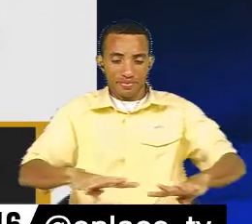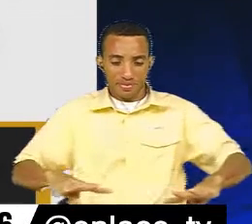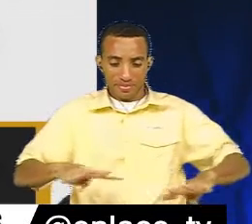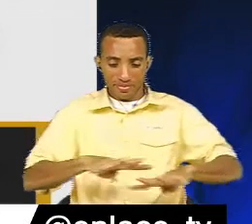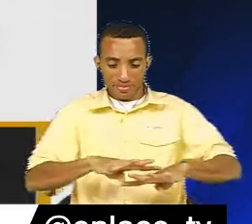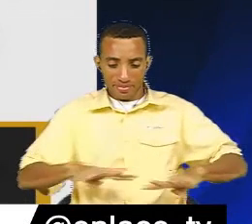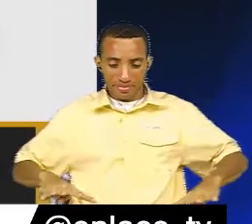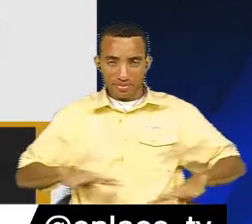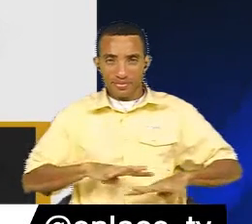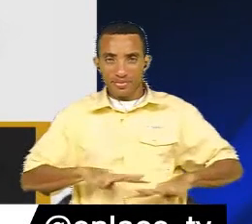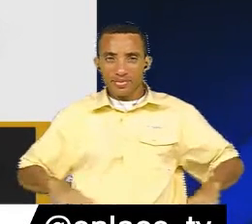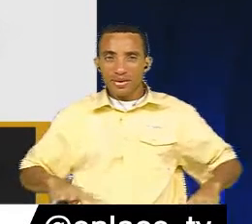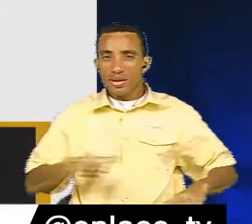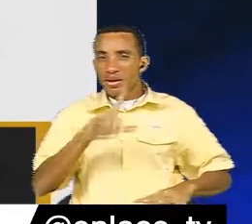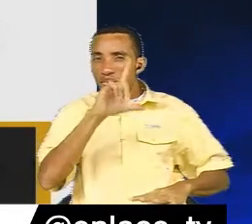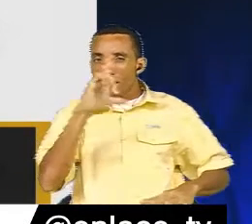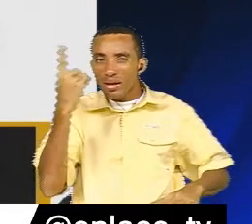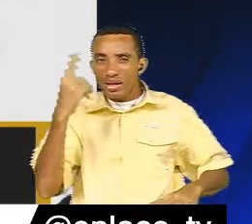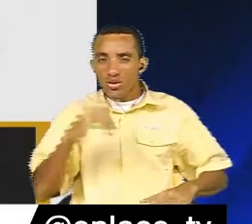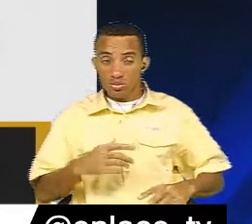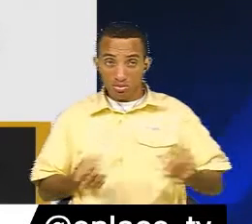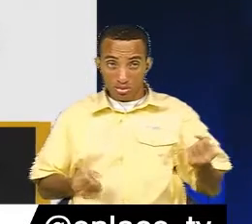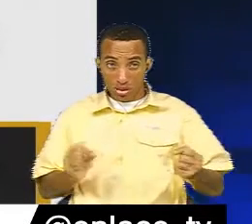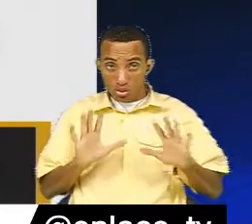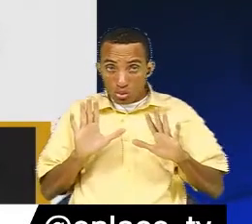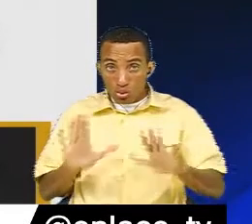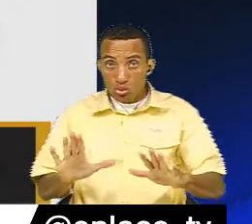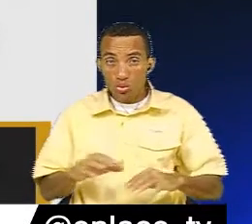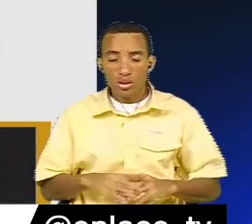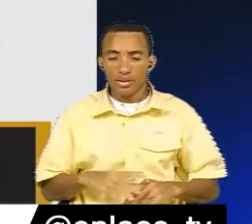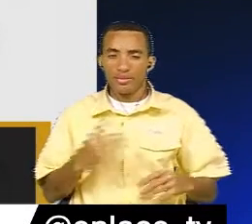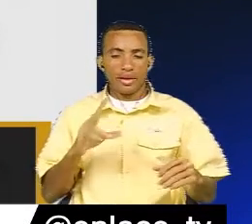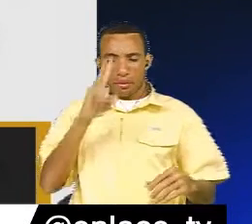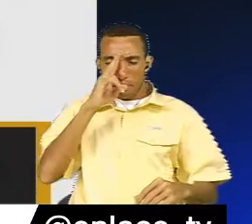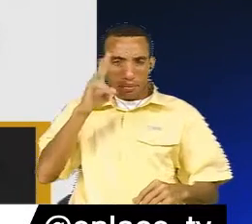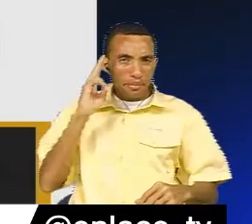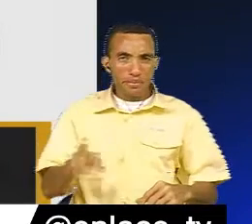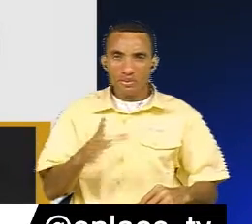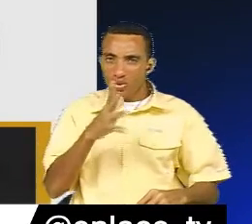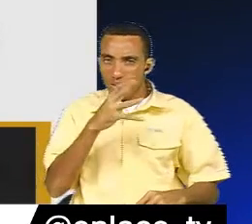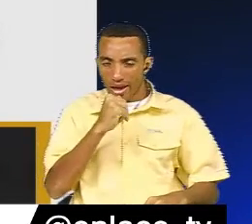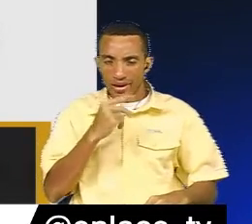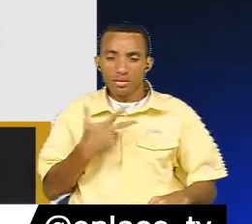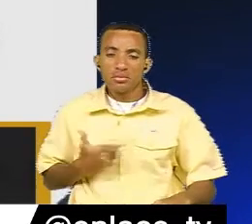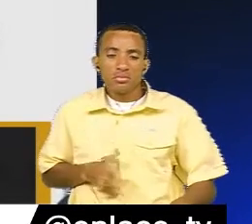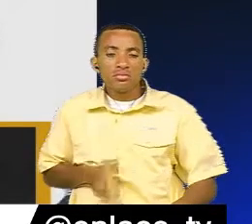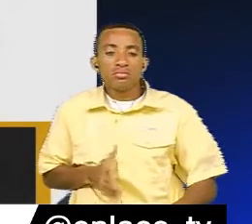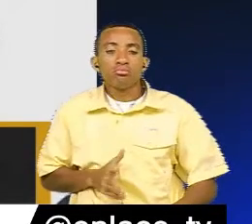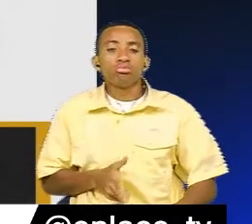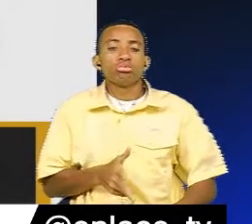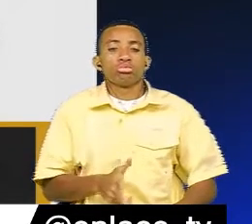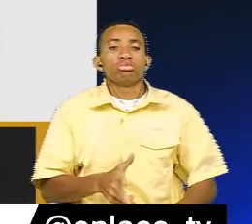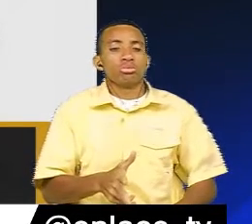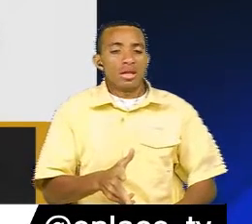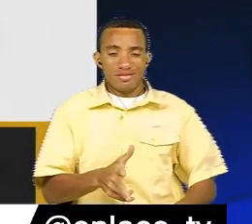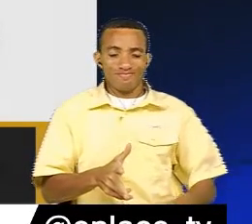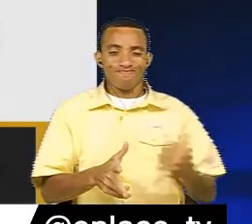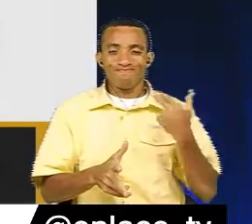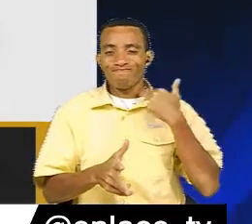de gran disgusto que los señores taxistas no respeten la cebra e impidan el buen desplazamiento de las personas por un lugar seguro,